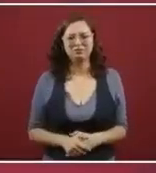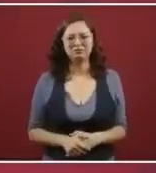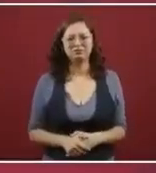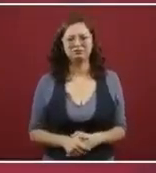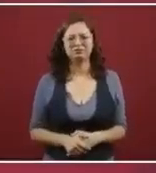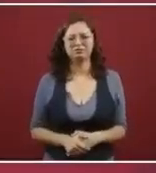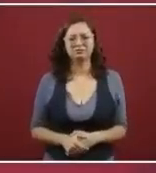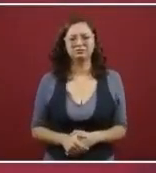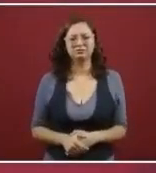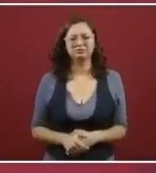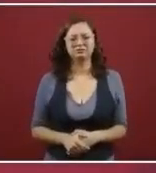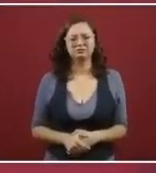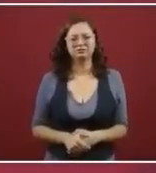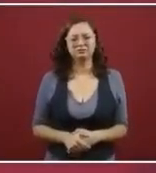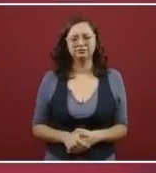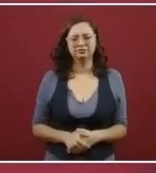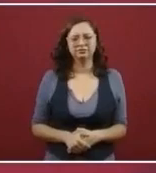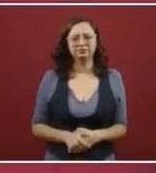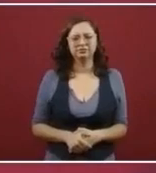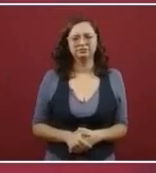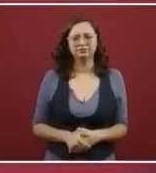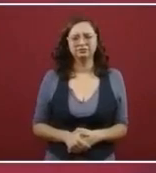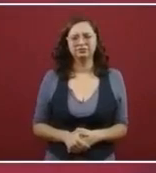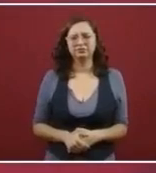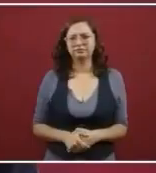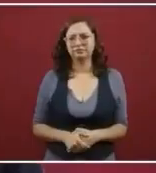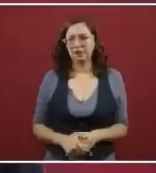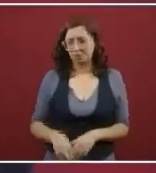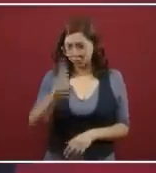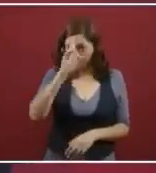Entonces, no es censura,